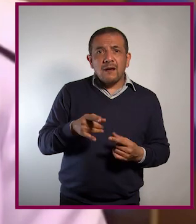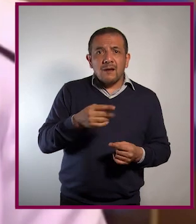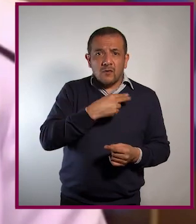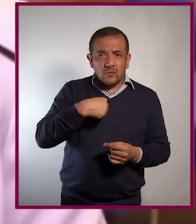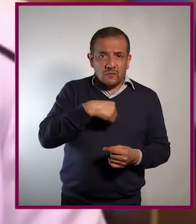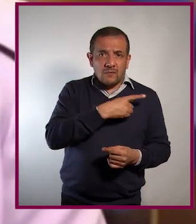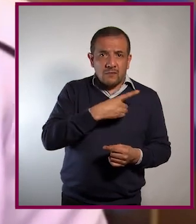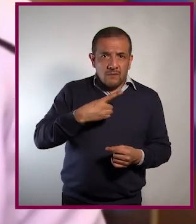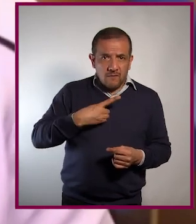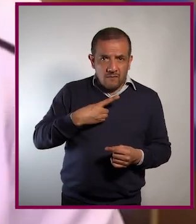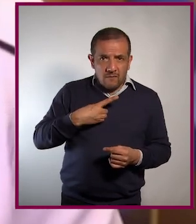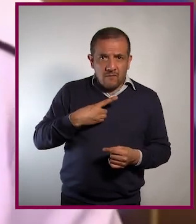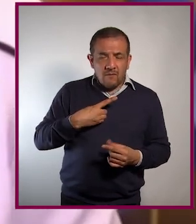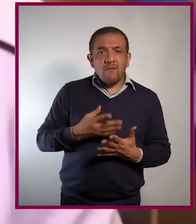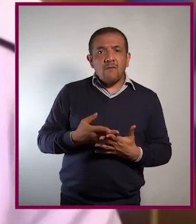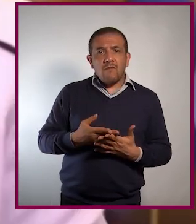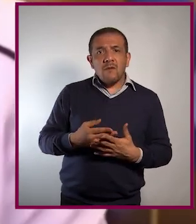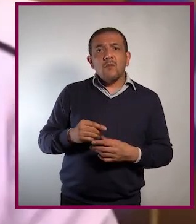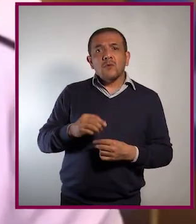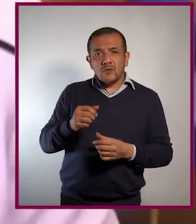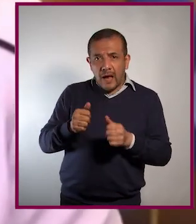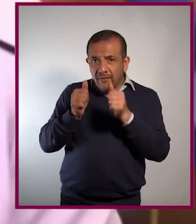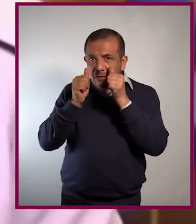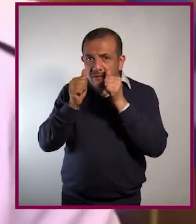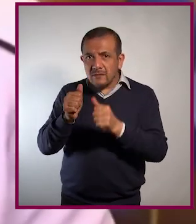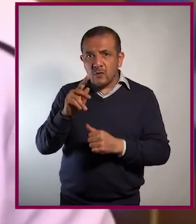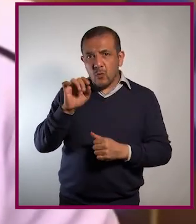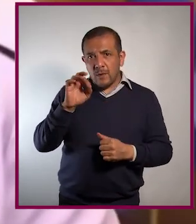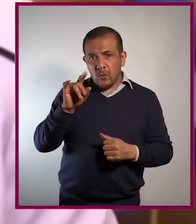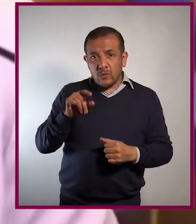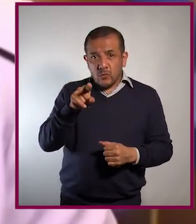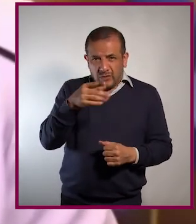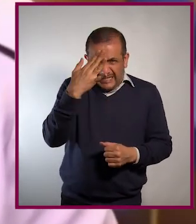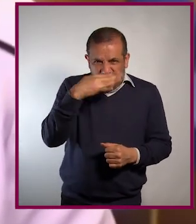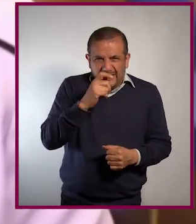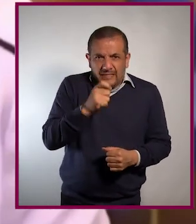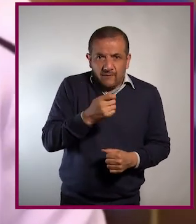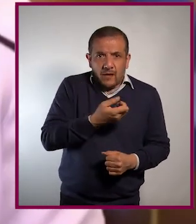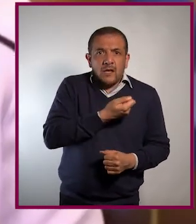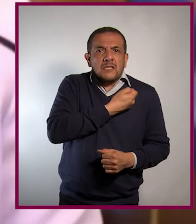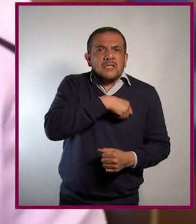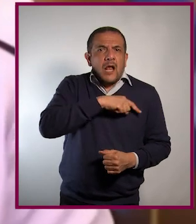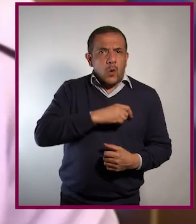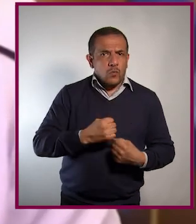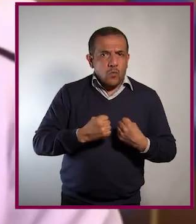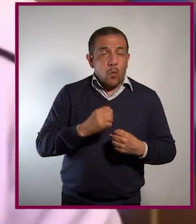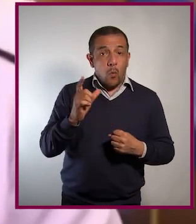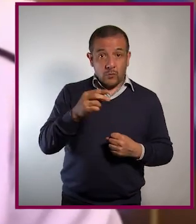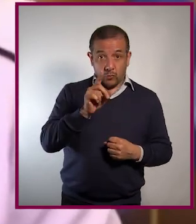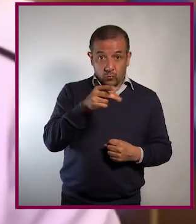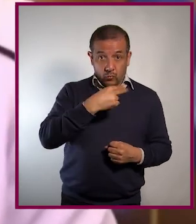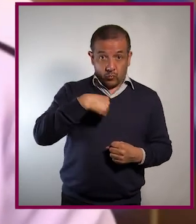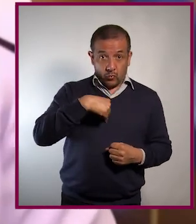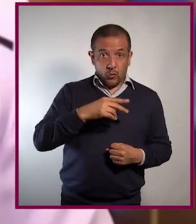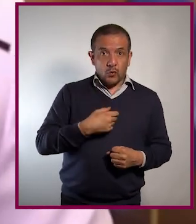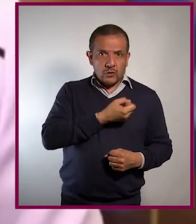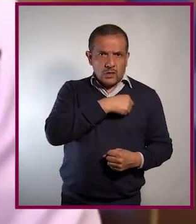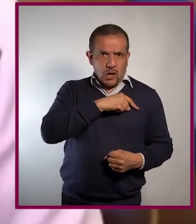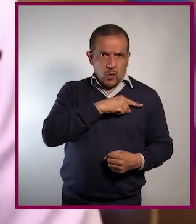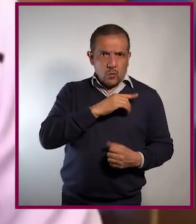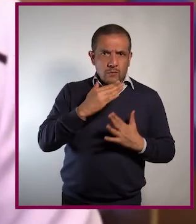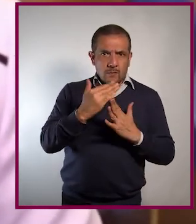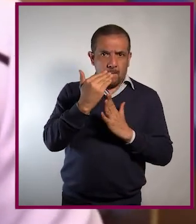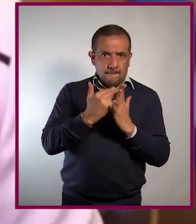mejor opción a nuestro alcance. Ustedes ven, el poder de la salud disminuye cuando es un